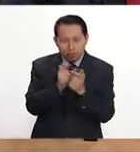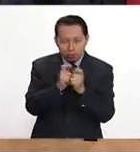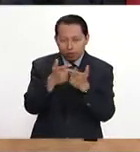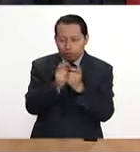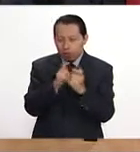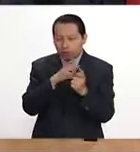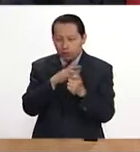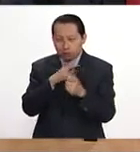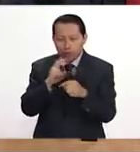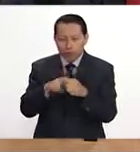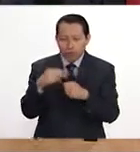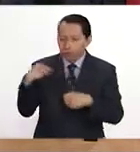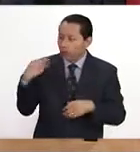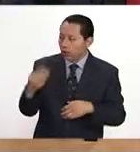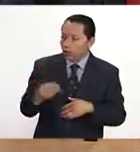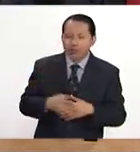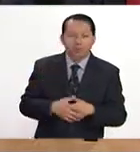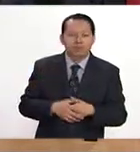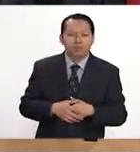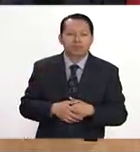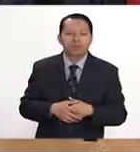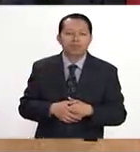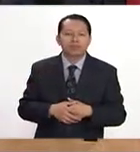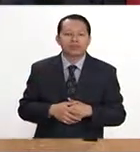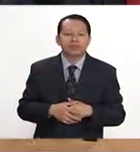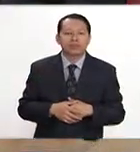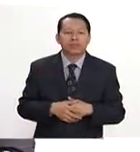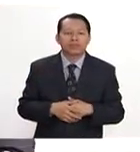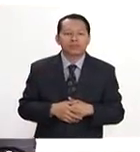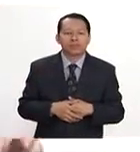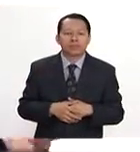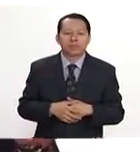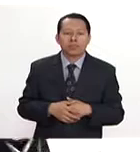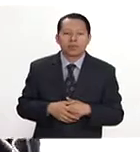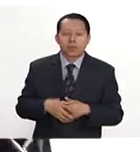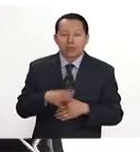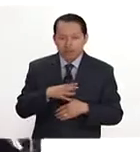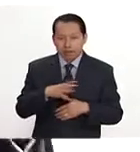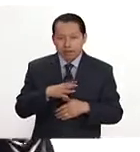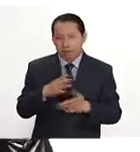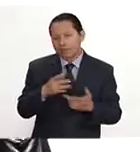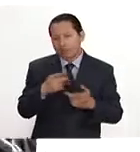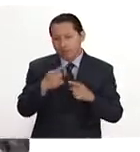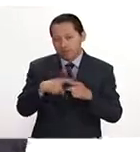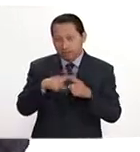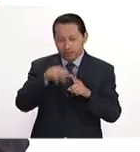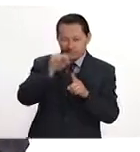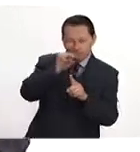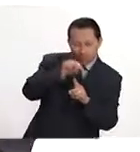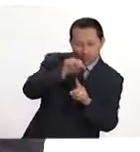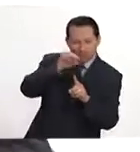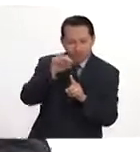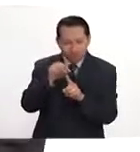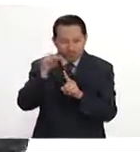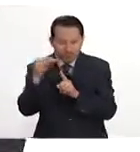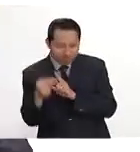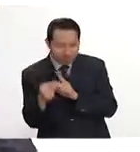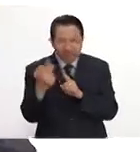este momento reunidas en Washington? Bueno, un comienzo, hay distintas perspectivas sobre este